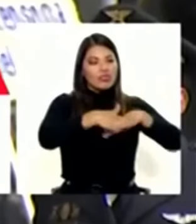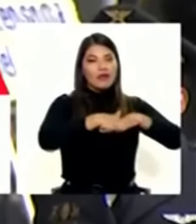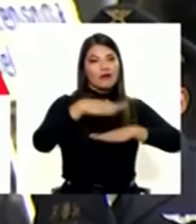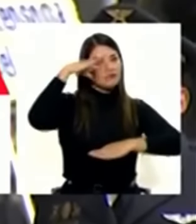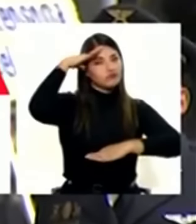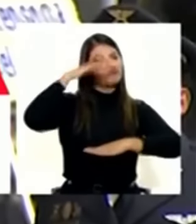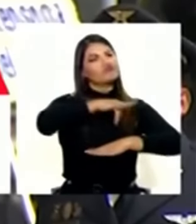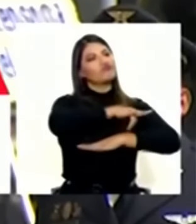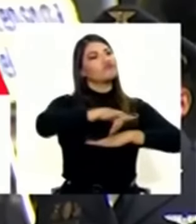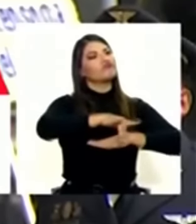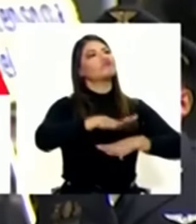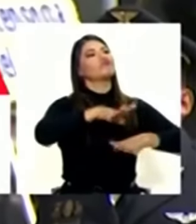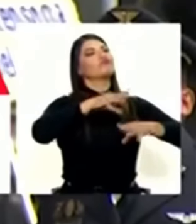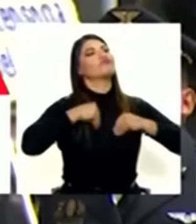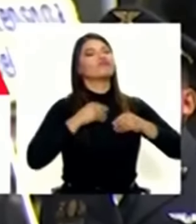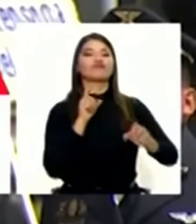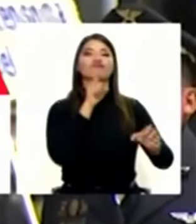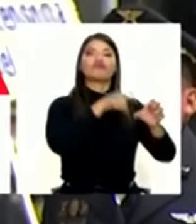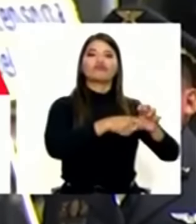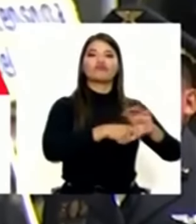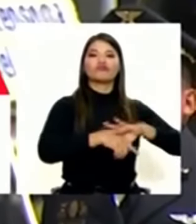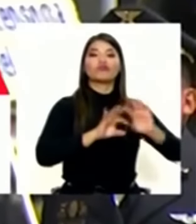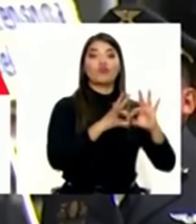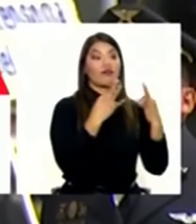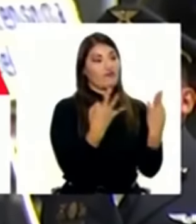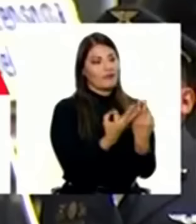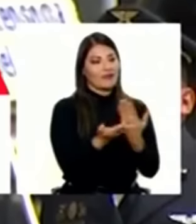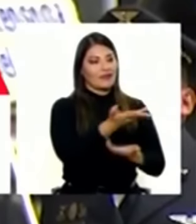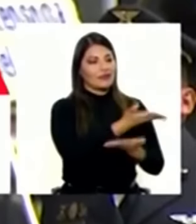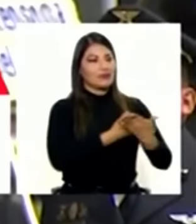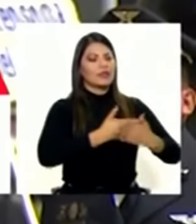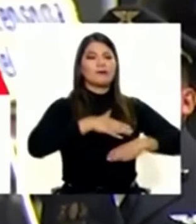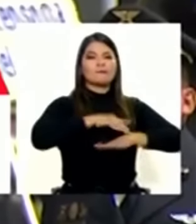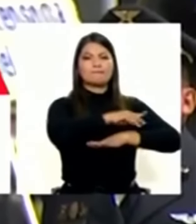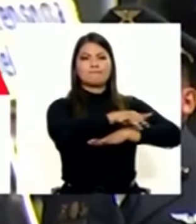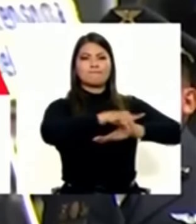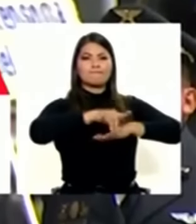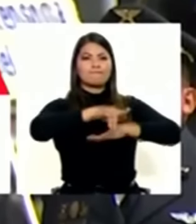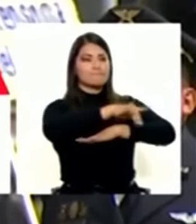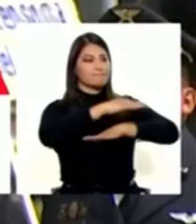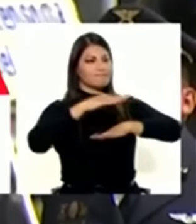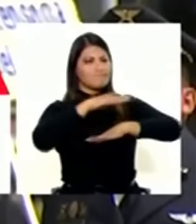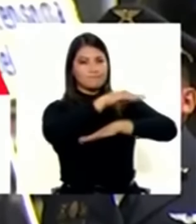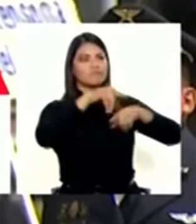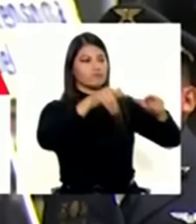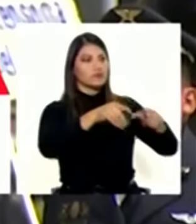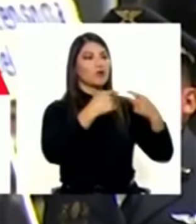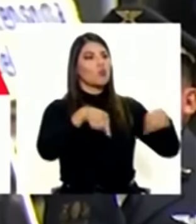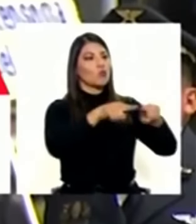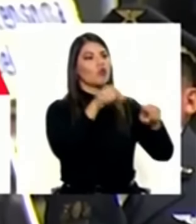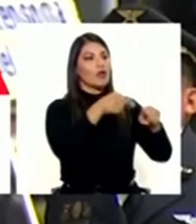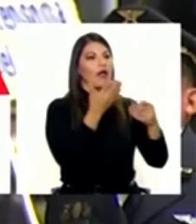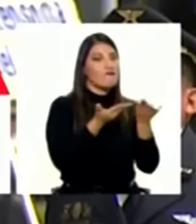familia de la Fuerza Aérea del Perú, para forjar un país